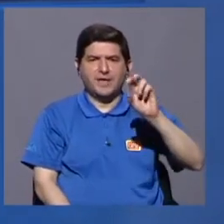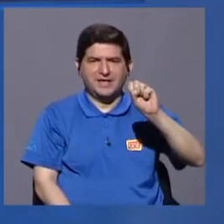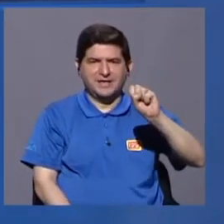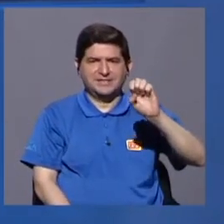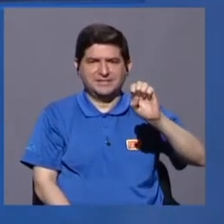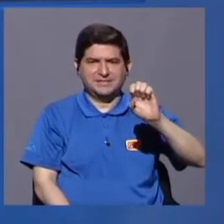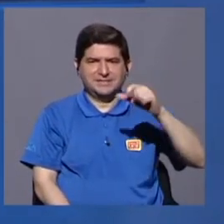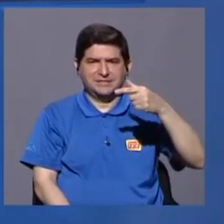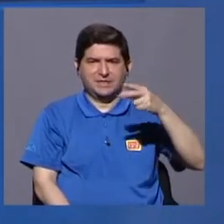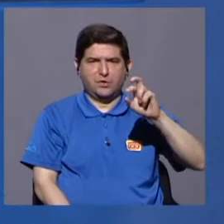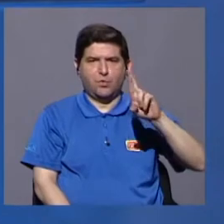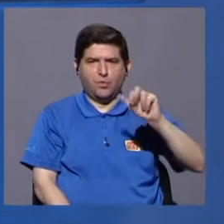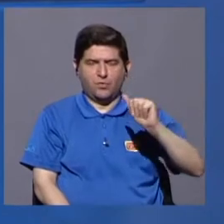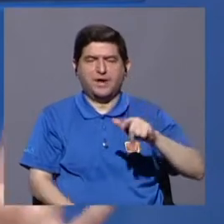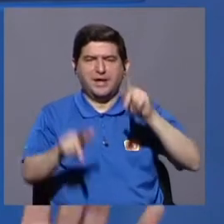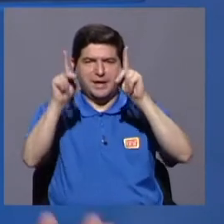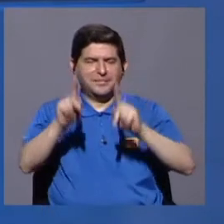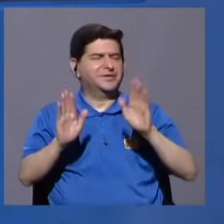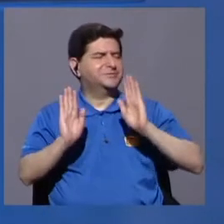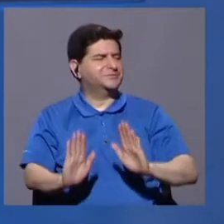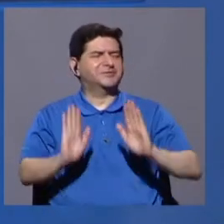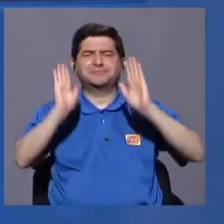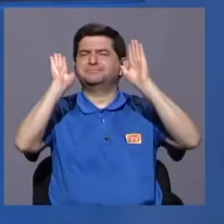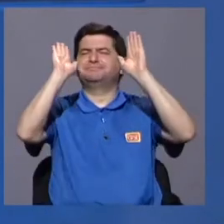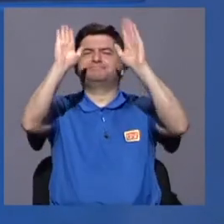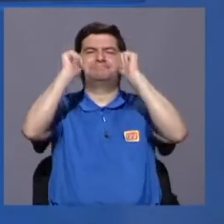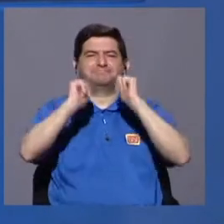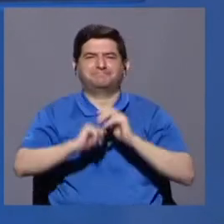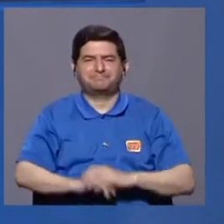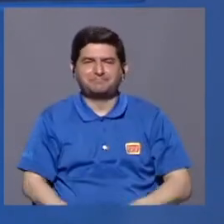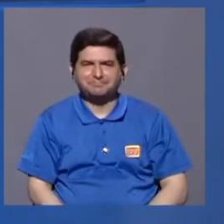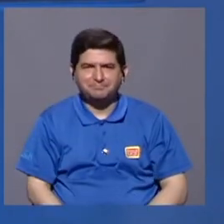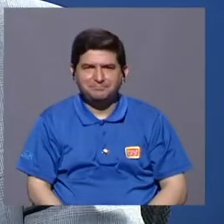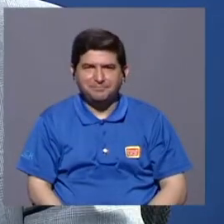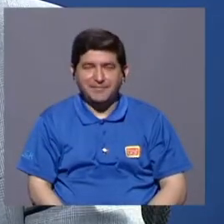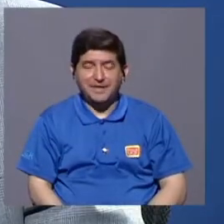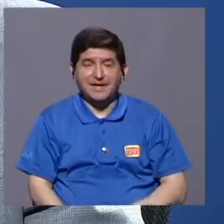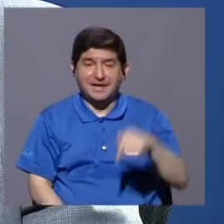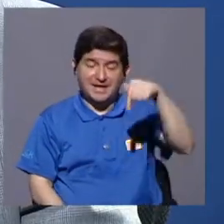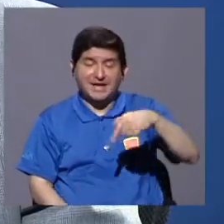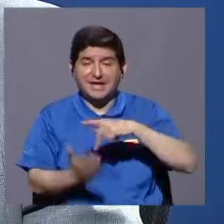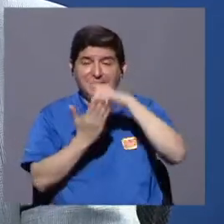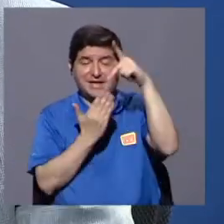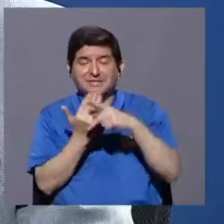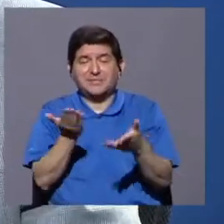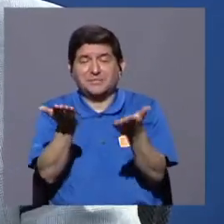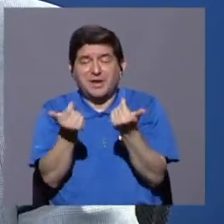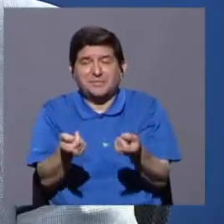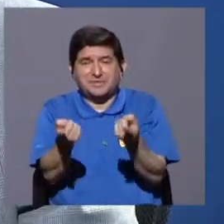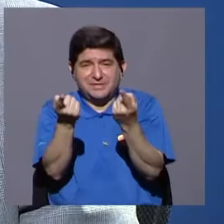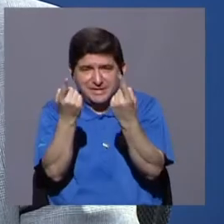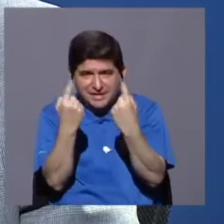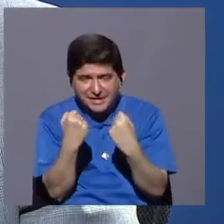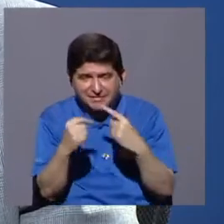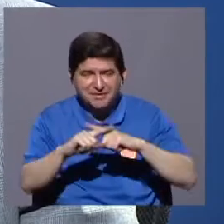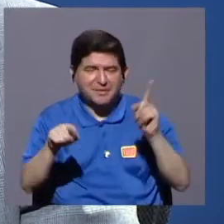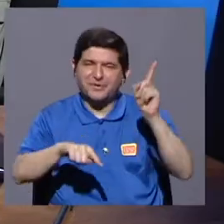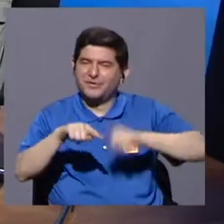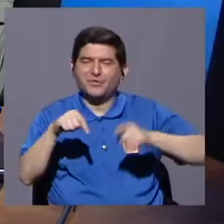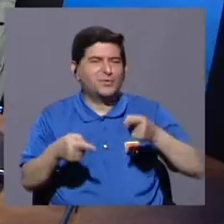Don Rubén es una persona extraordinaria. Que lo íbamos a tener en este programa y lamentablemente no pudo desplazarse a San